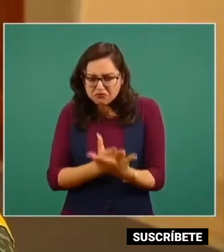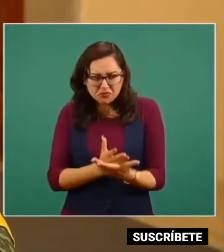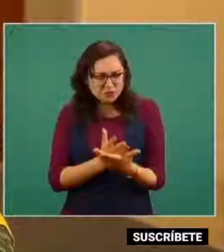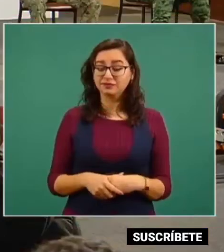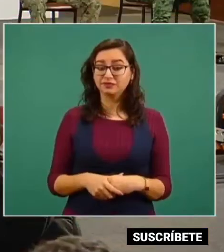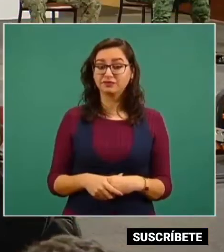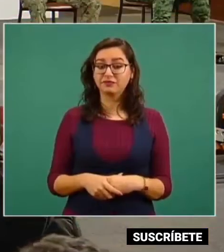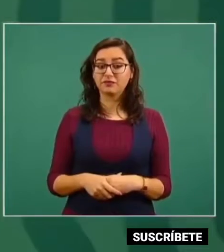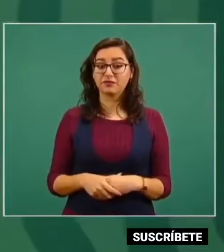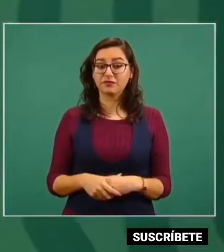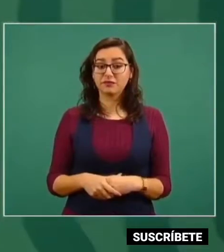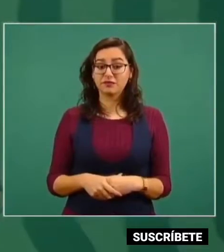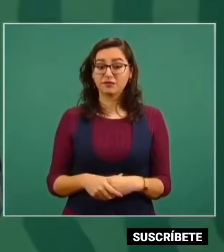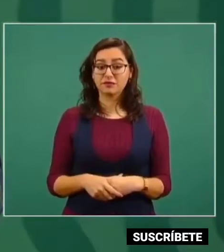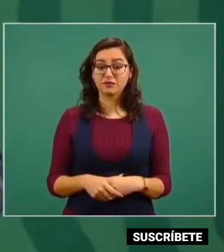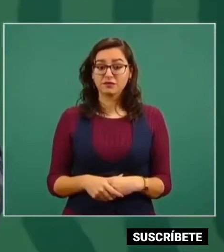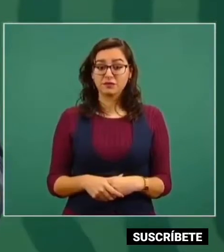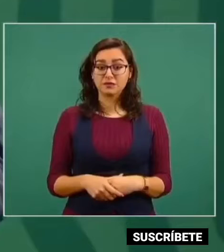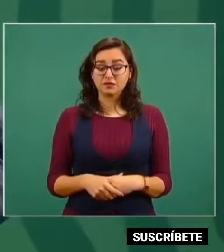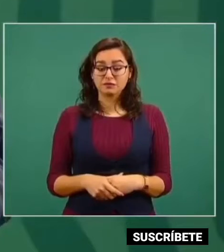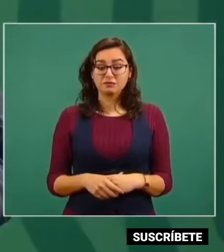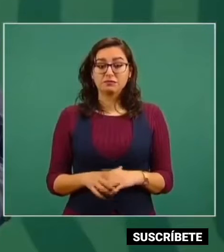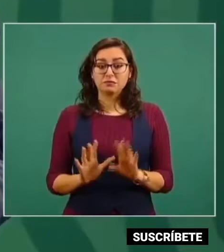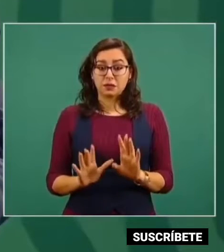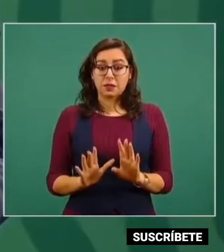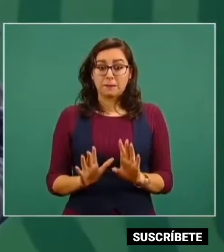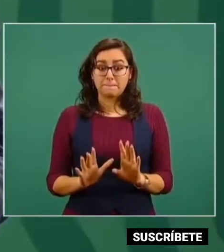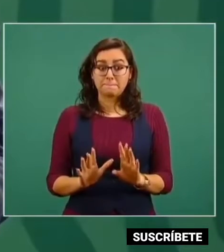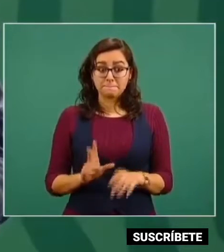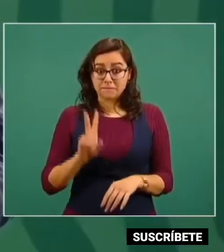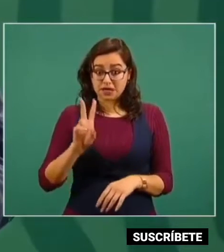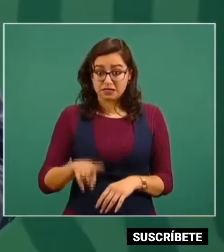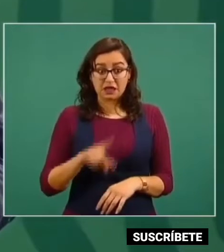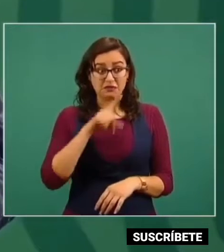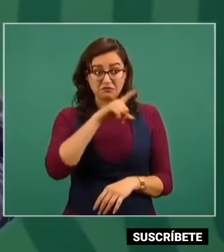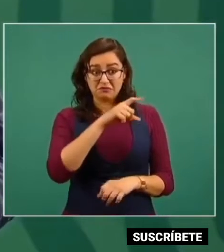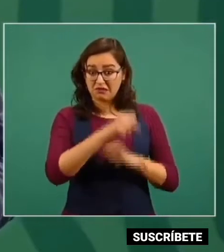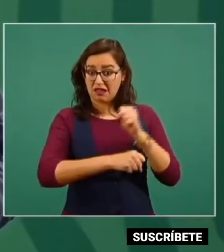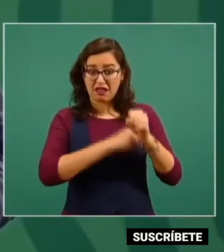Aún cuando ya llevaba mucho tiempo con la investigación,